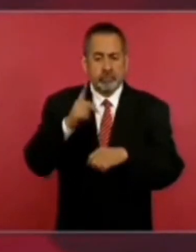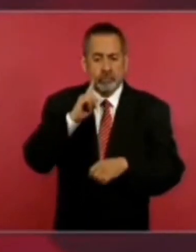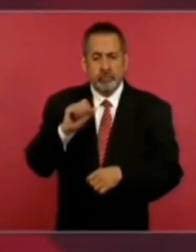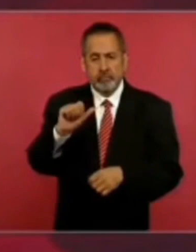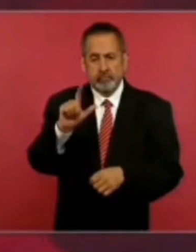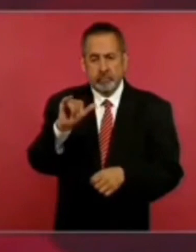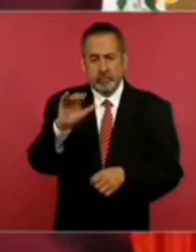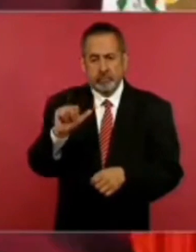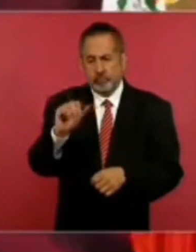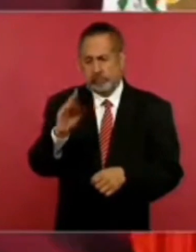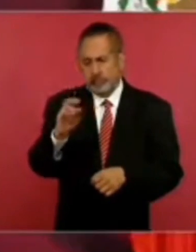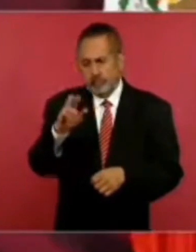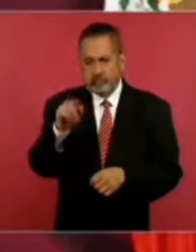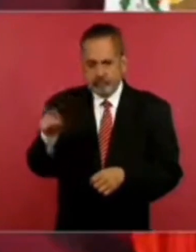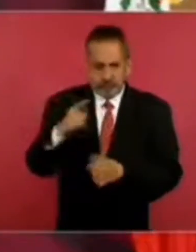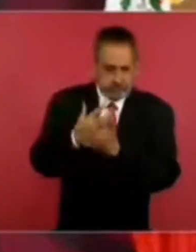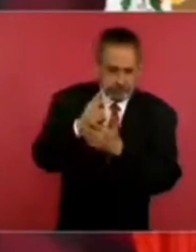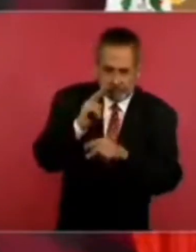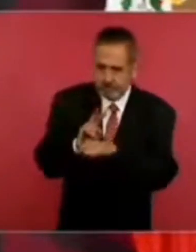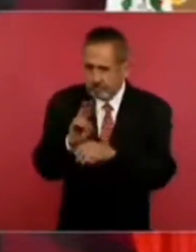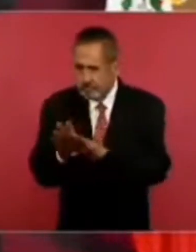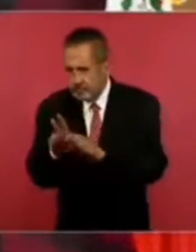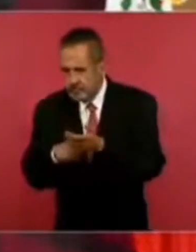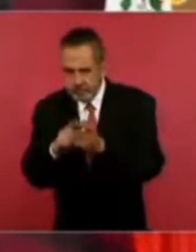Alicia Bárcena, y ella está pendiente.